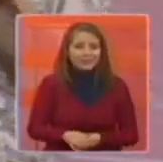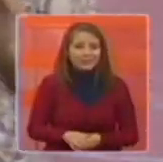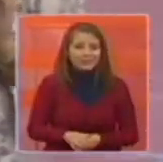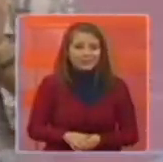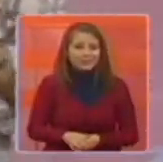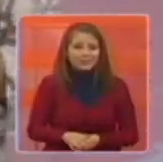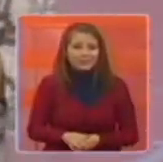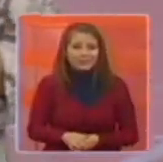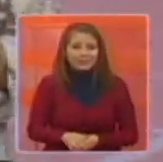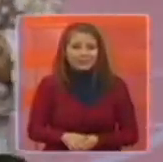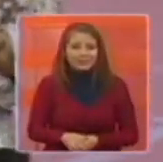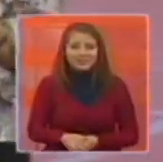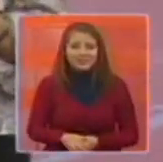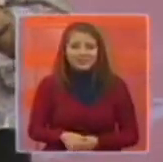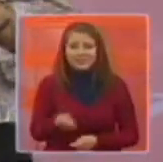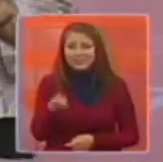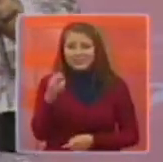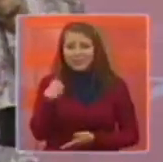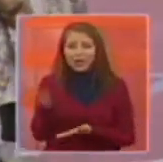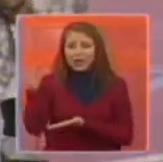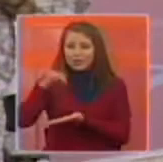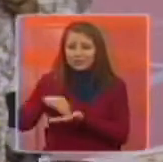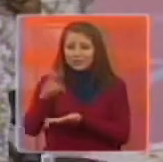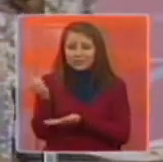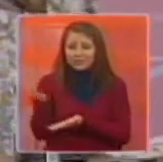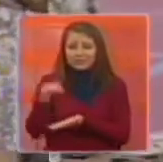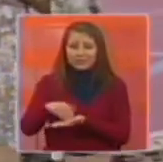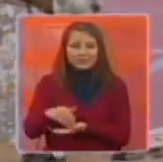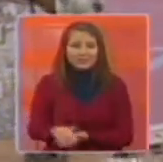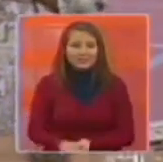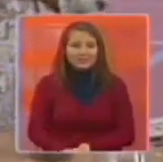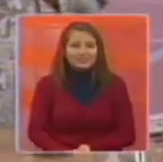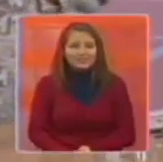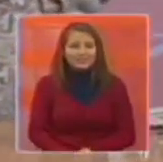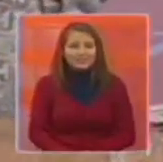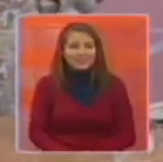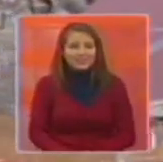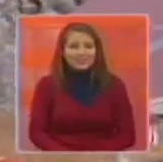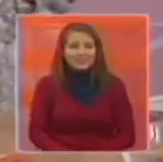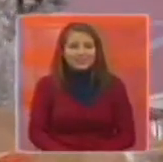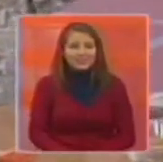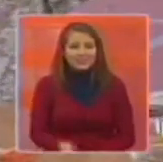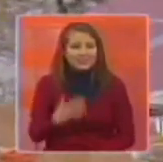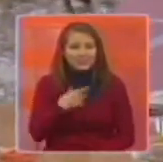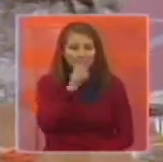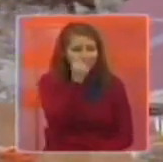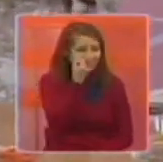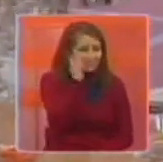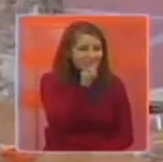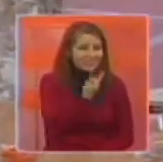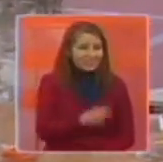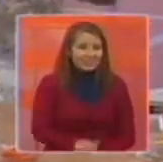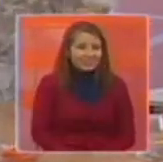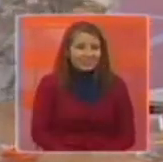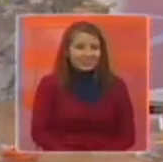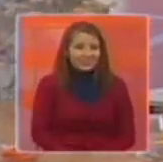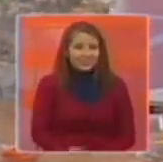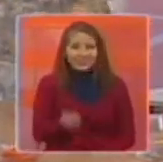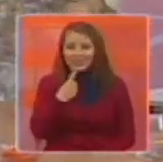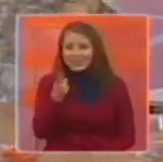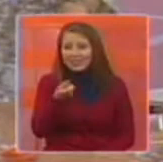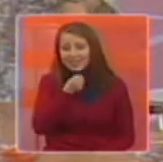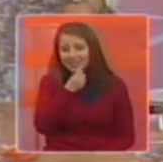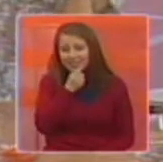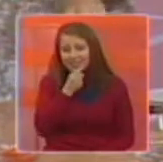vez. ¿Qué cosa? Que no la de coger otra vez. No la entendí. La vejez, la vejez. La vejez,